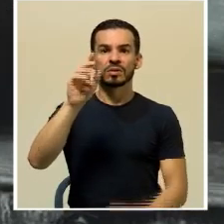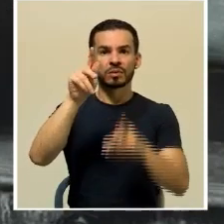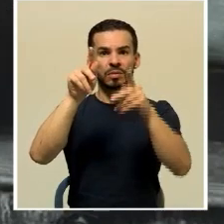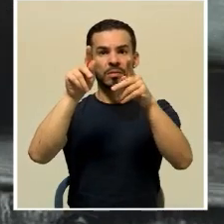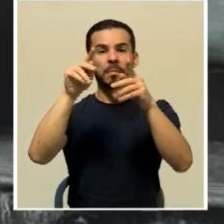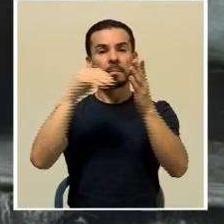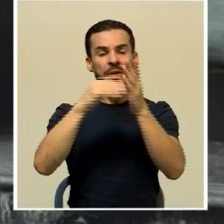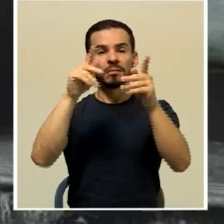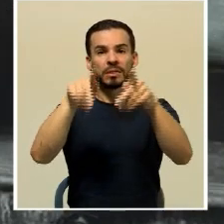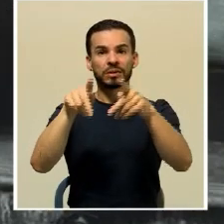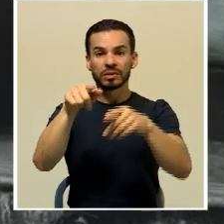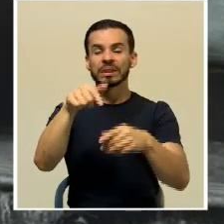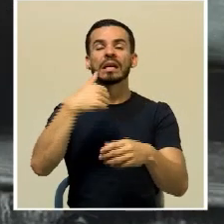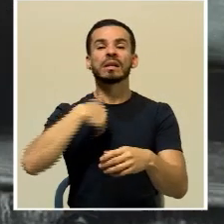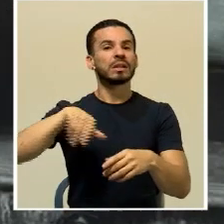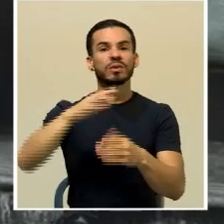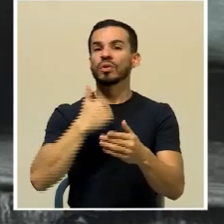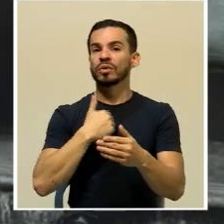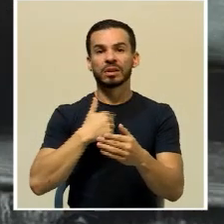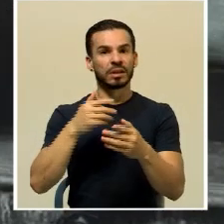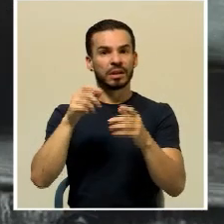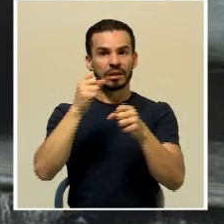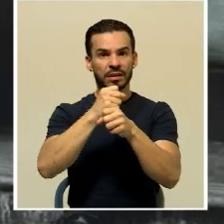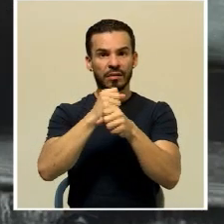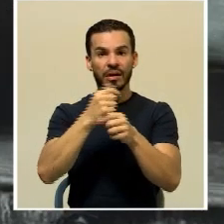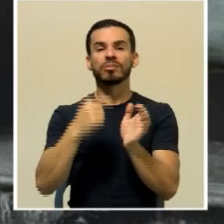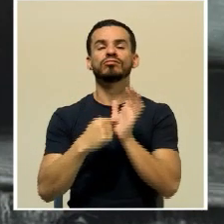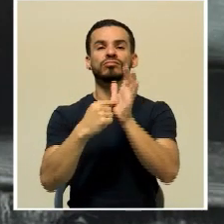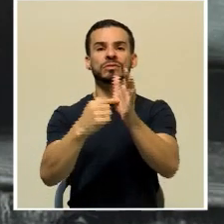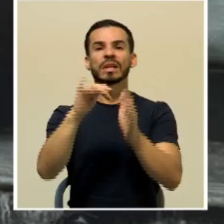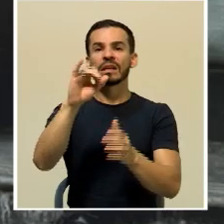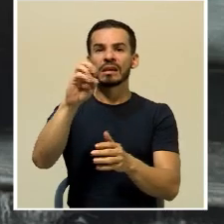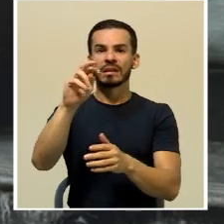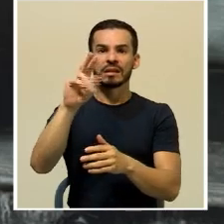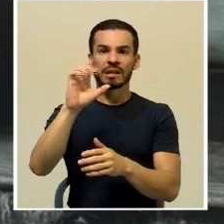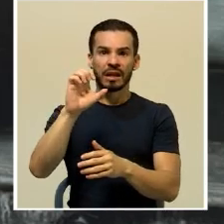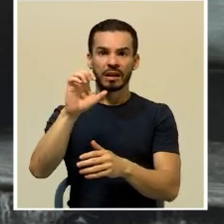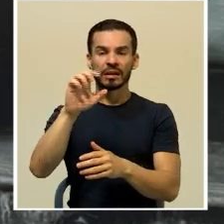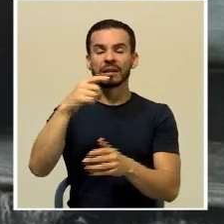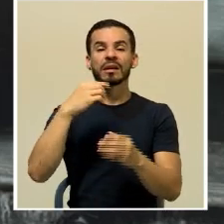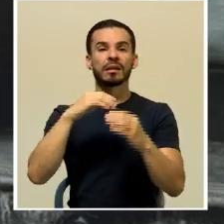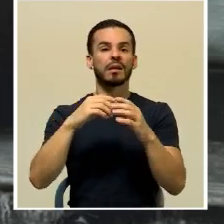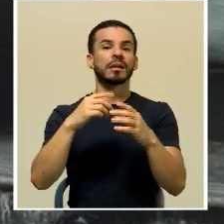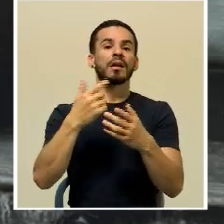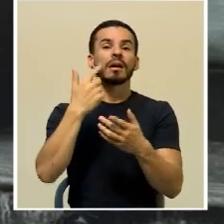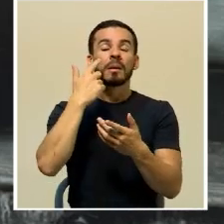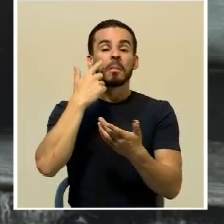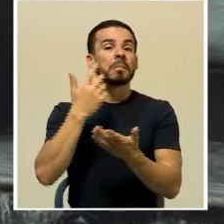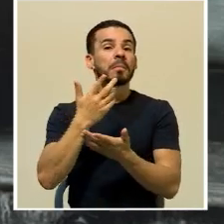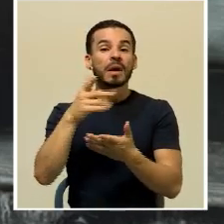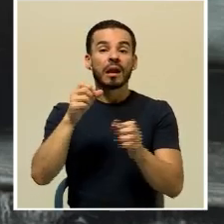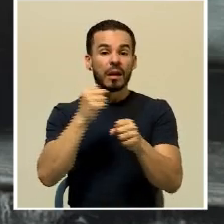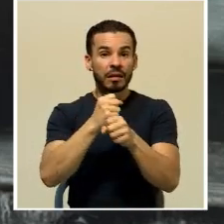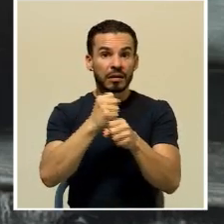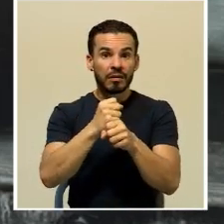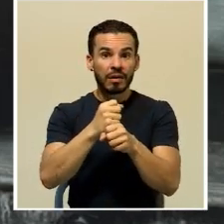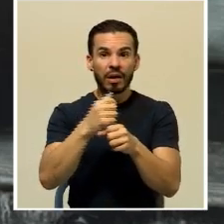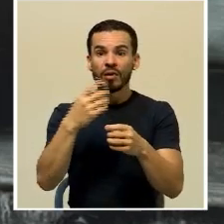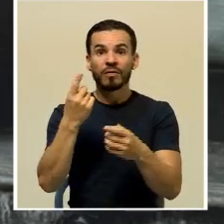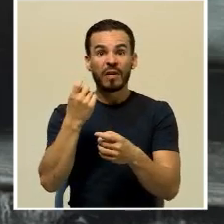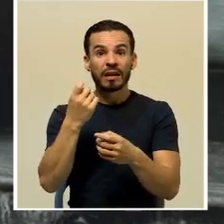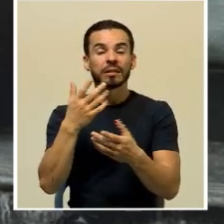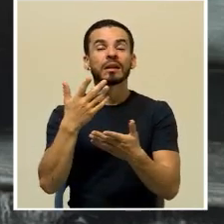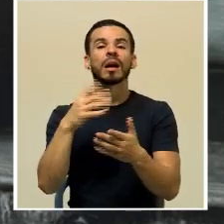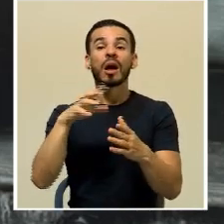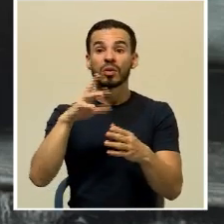468,000 personas en el país se encuentran sin empleo, así lo dio a conocer el Instituto Nacional de Estadísticas y Censos. El desempleo alcanzó en